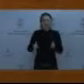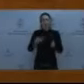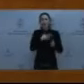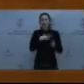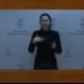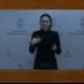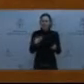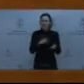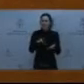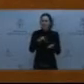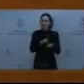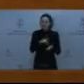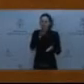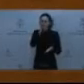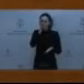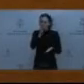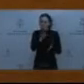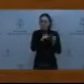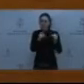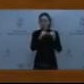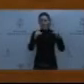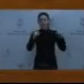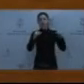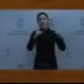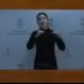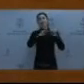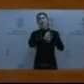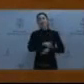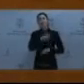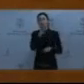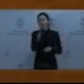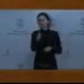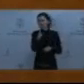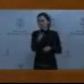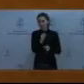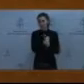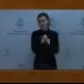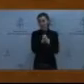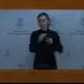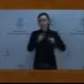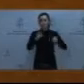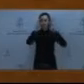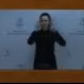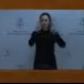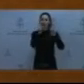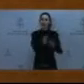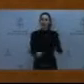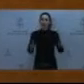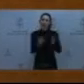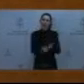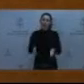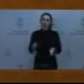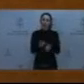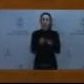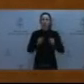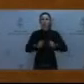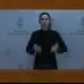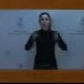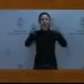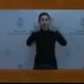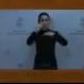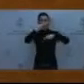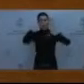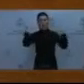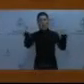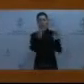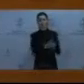hoy se están intentando recuperar derechos laborales por parte de los profesores de la enseñanza pública, de los trabajadores del sector